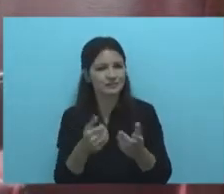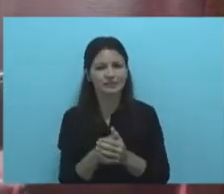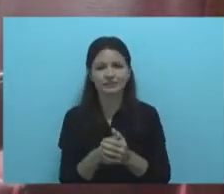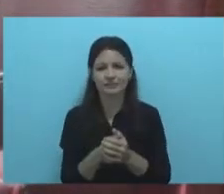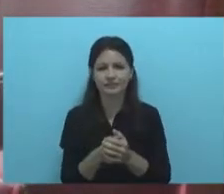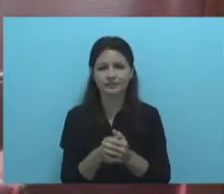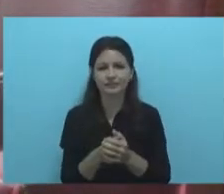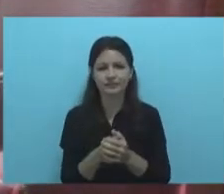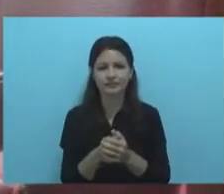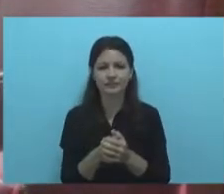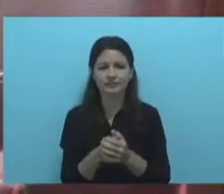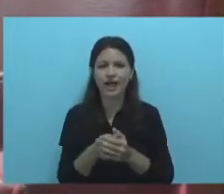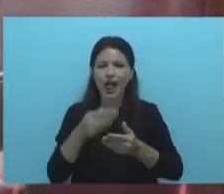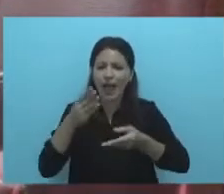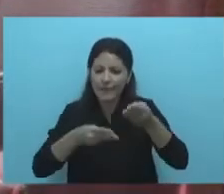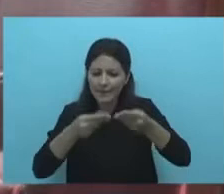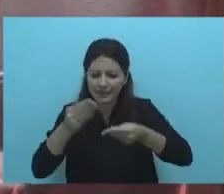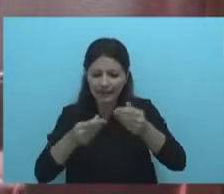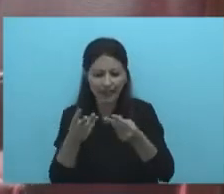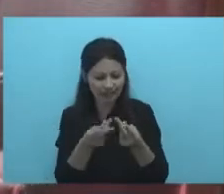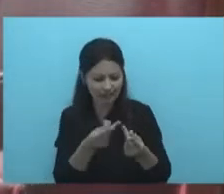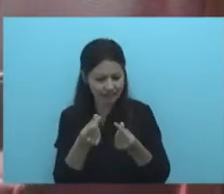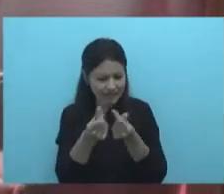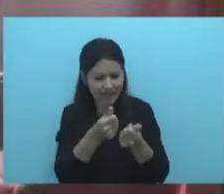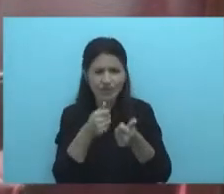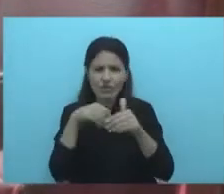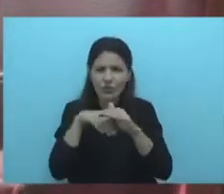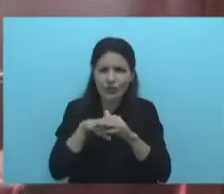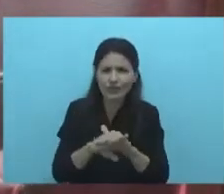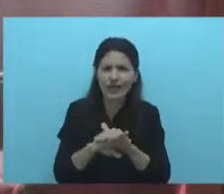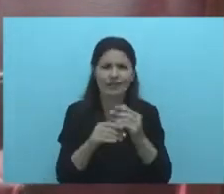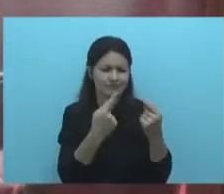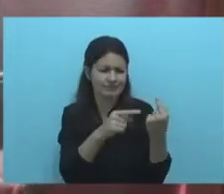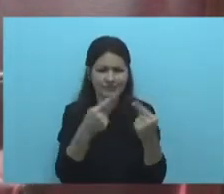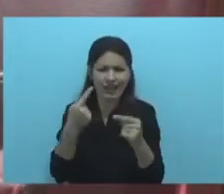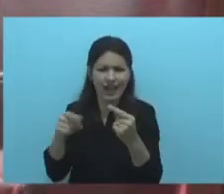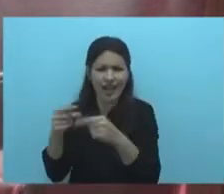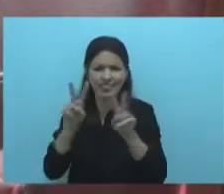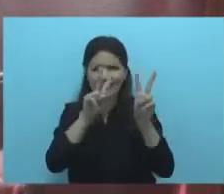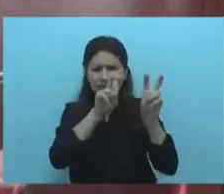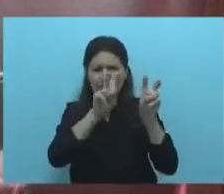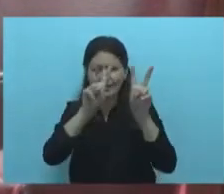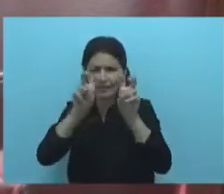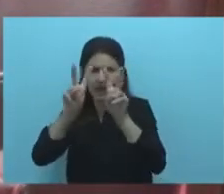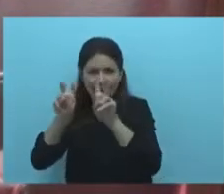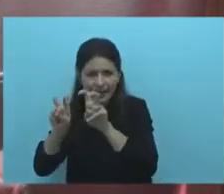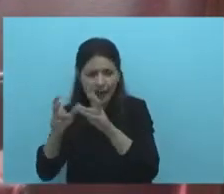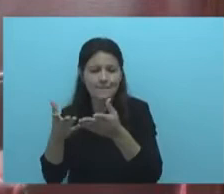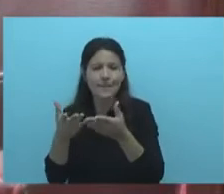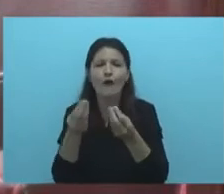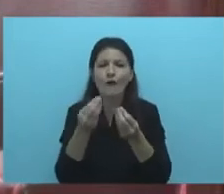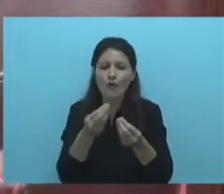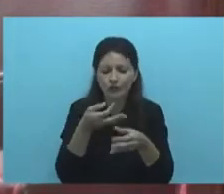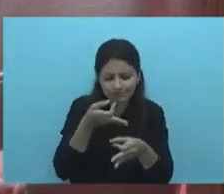buena administración de sus recursos individuales, es necesario formar desde muy temprana